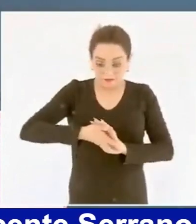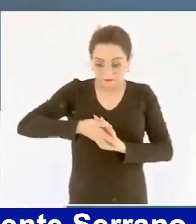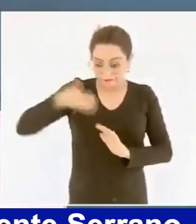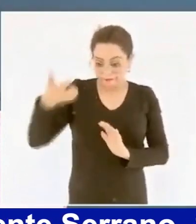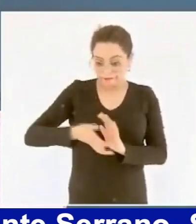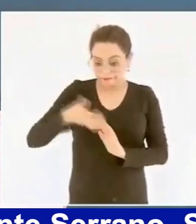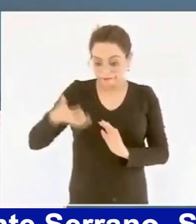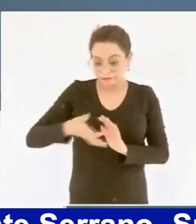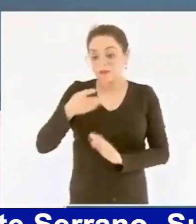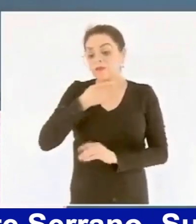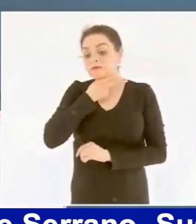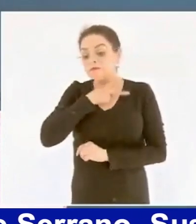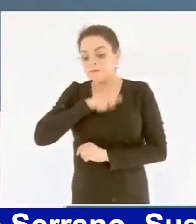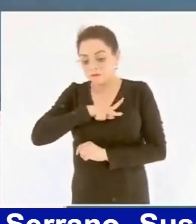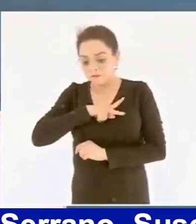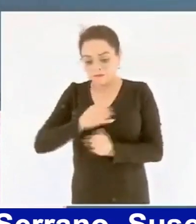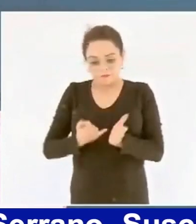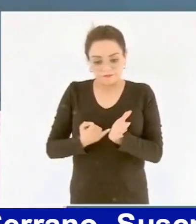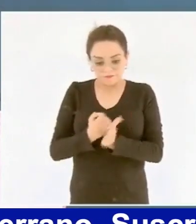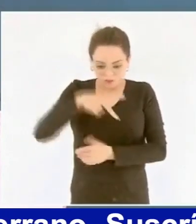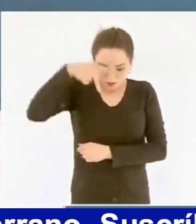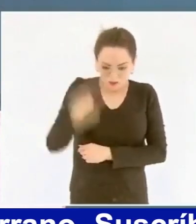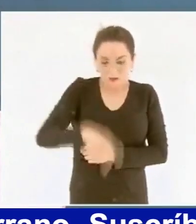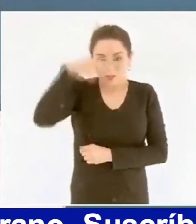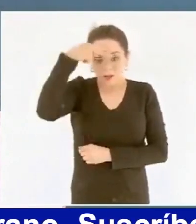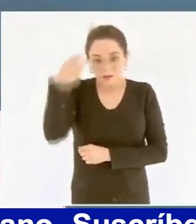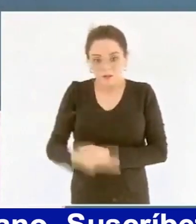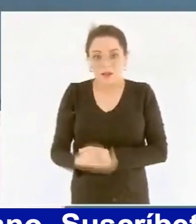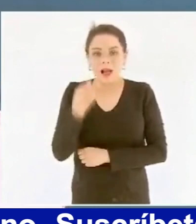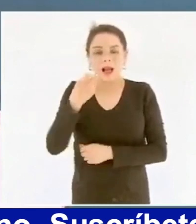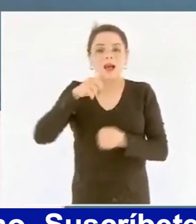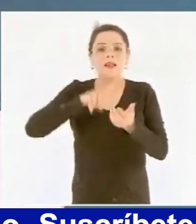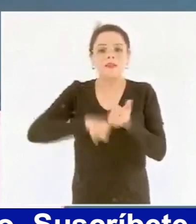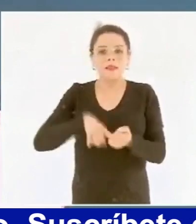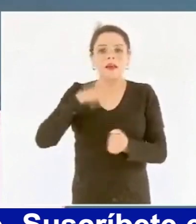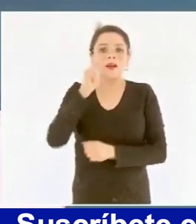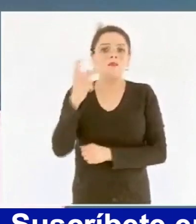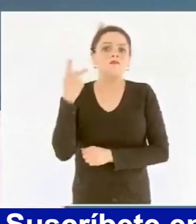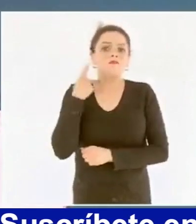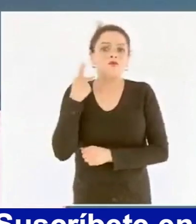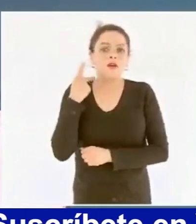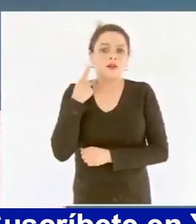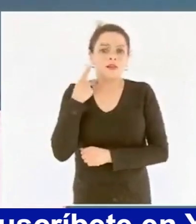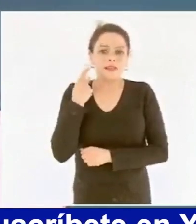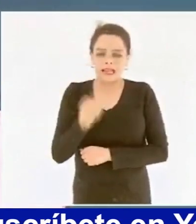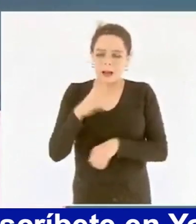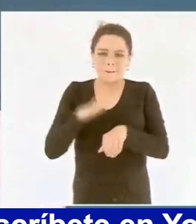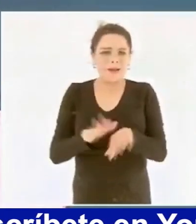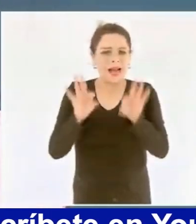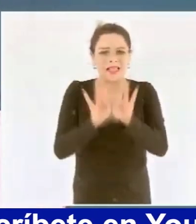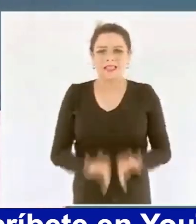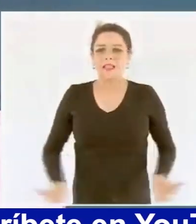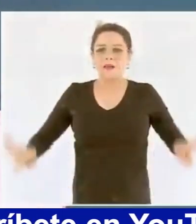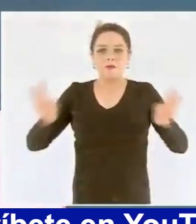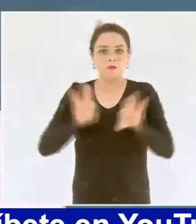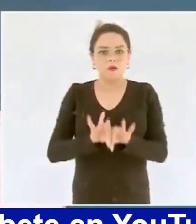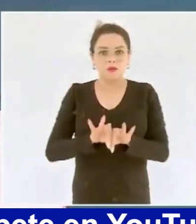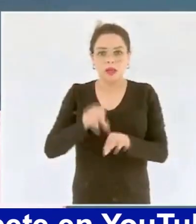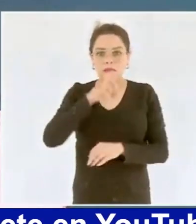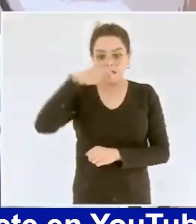de independencia económica y política más importante de nuestra